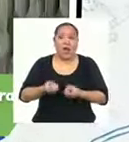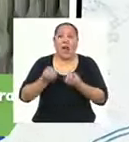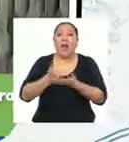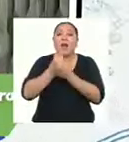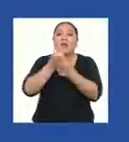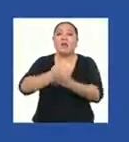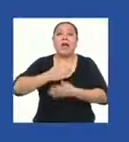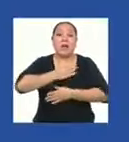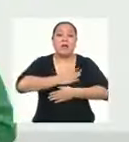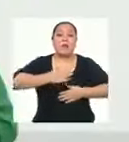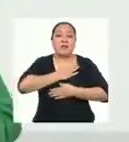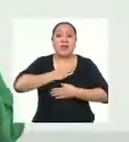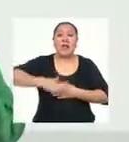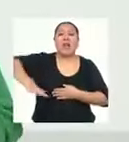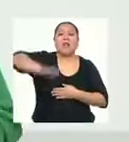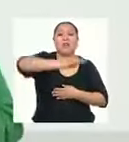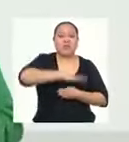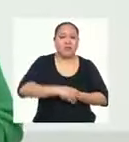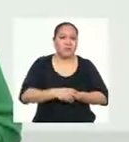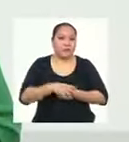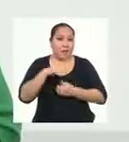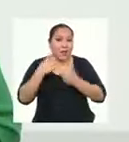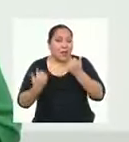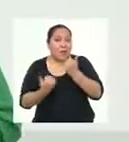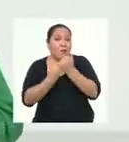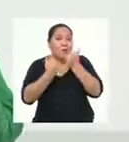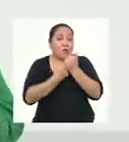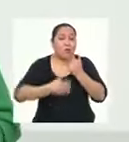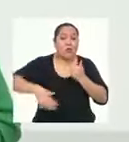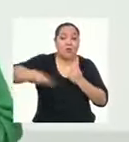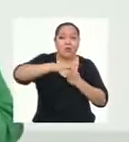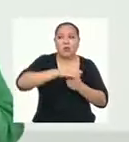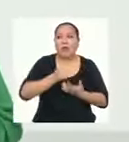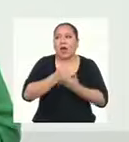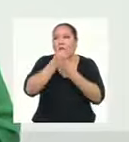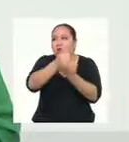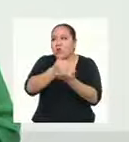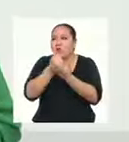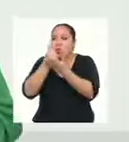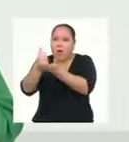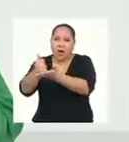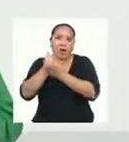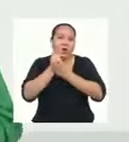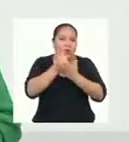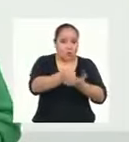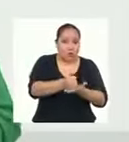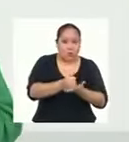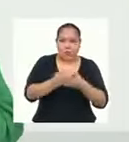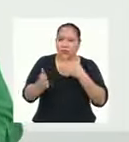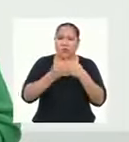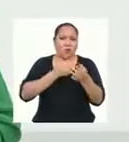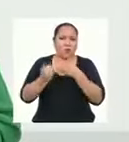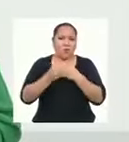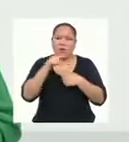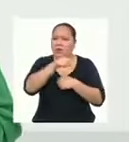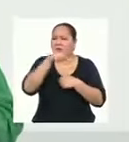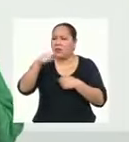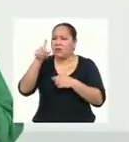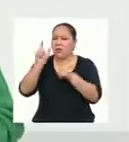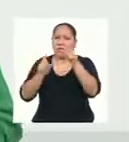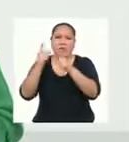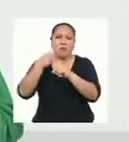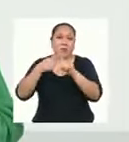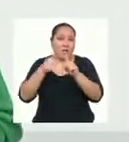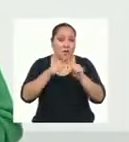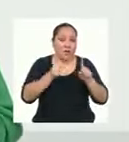a todos mis compatriotas. La colaboración entre nosotros, el ayudarnos mutuamente, sin importar las diferencias,